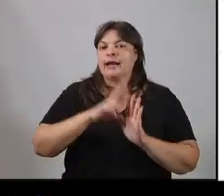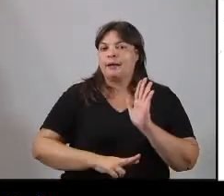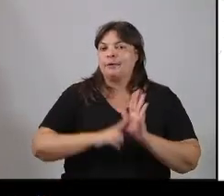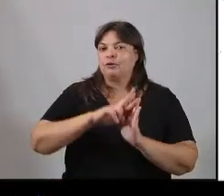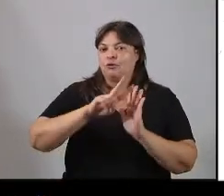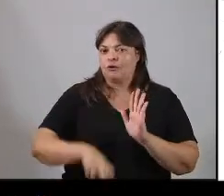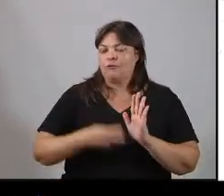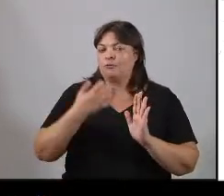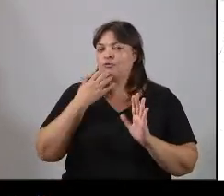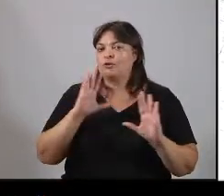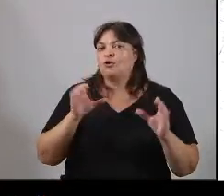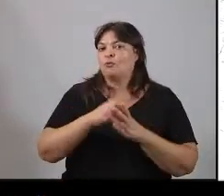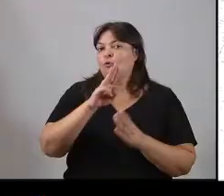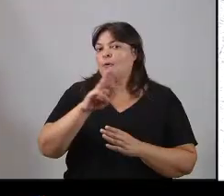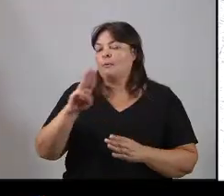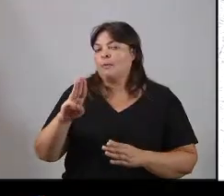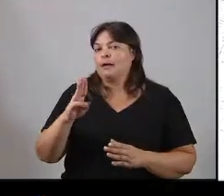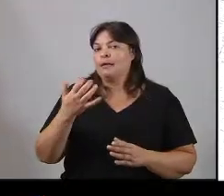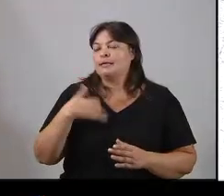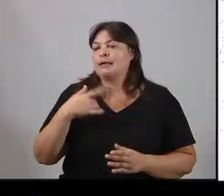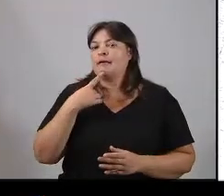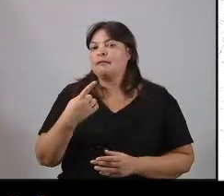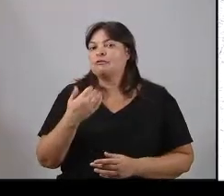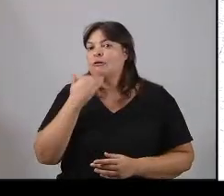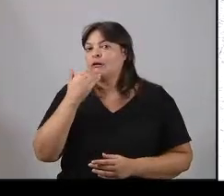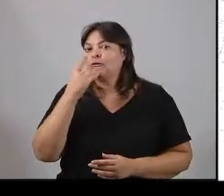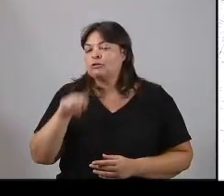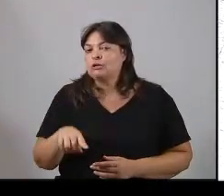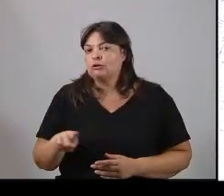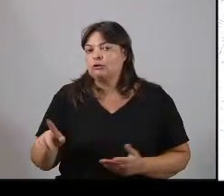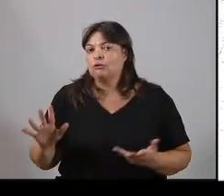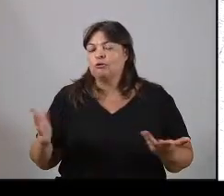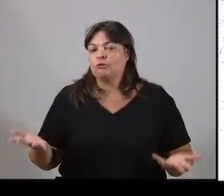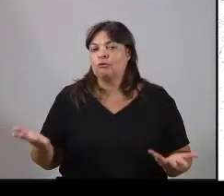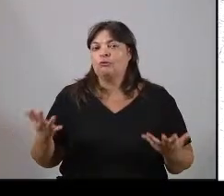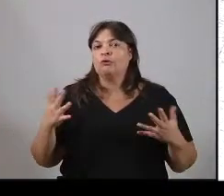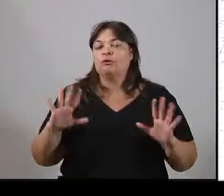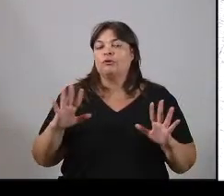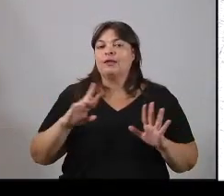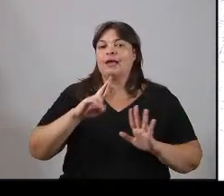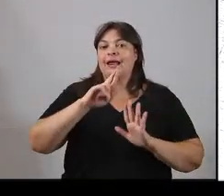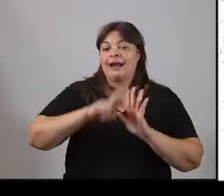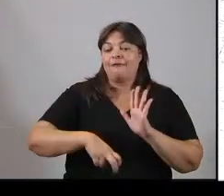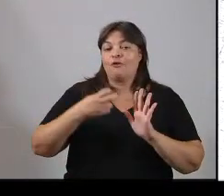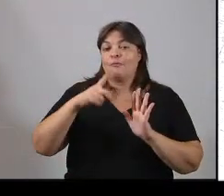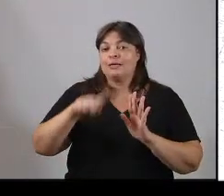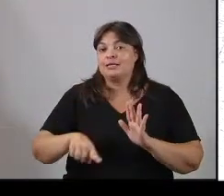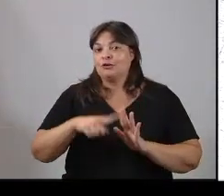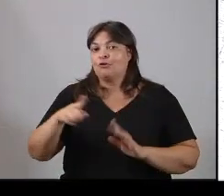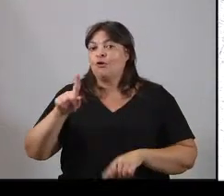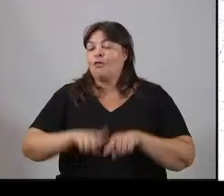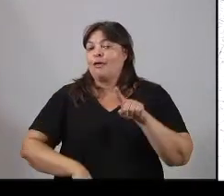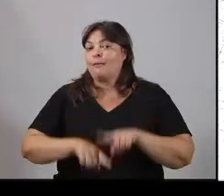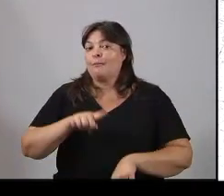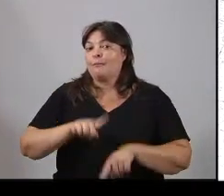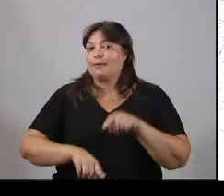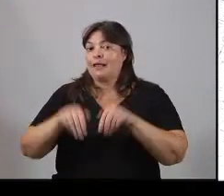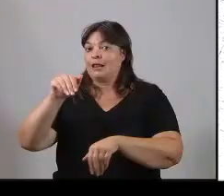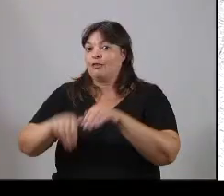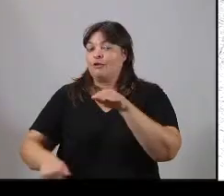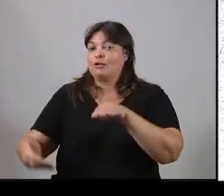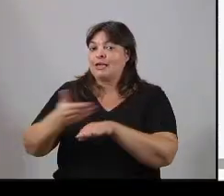Grupo Popular ya ha registrado esa solicitud de reforma. Si que salga adelante esa reforma o no, dependerá que haya elecciones anticipadas o